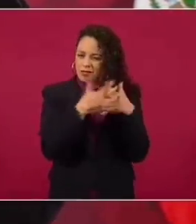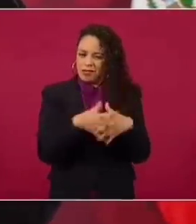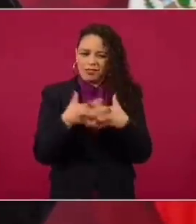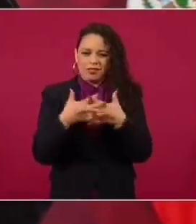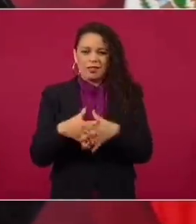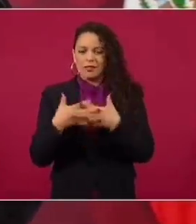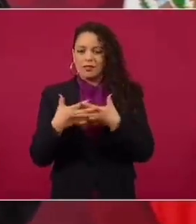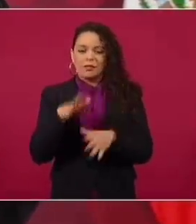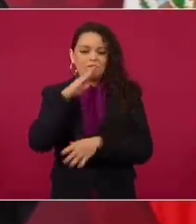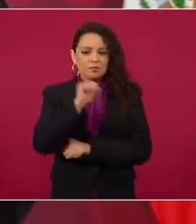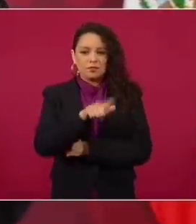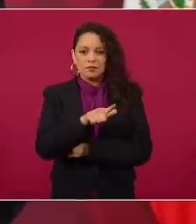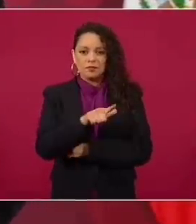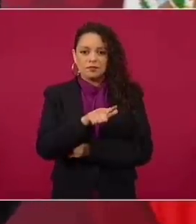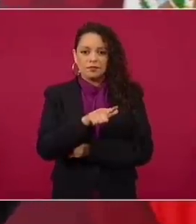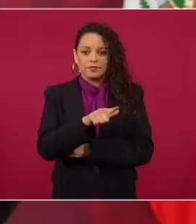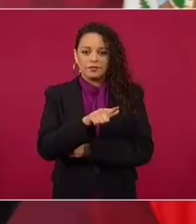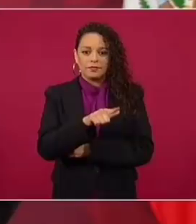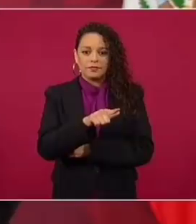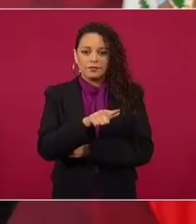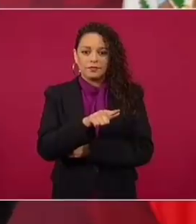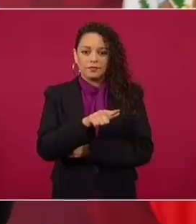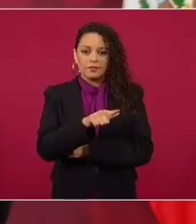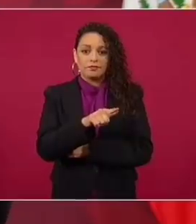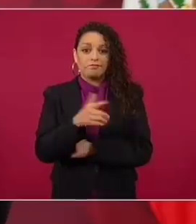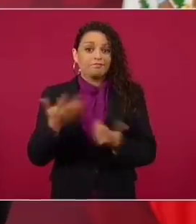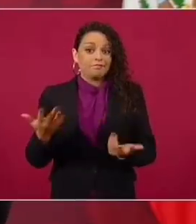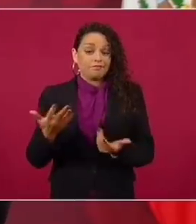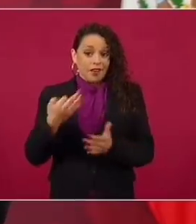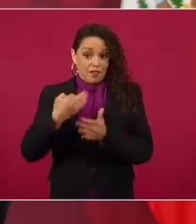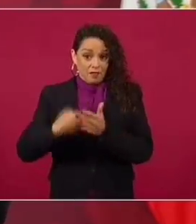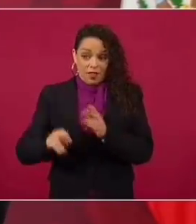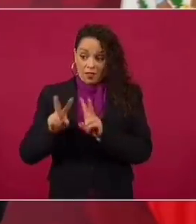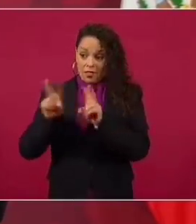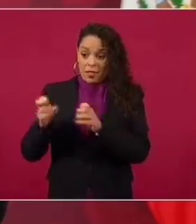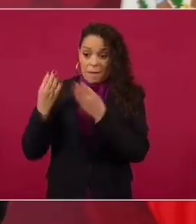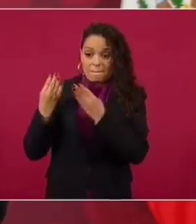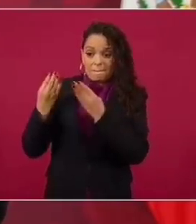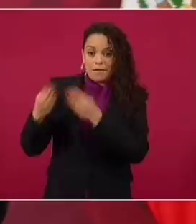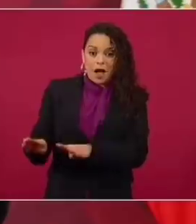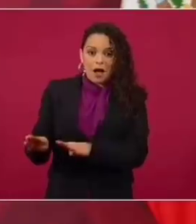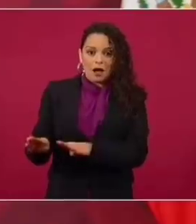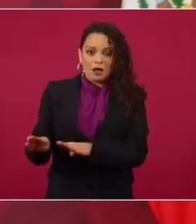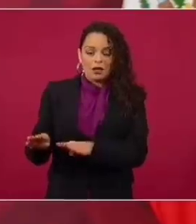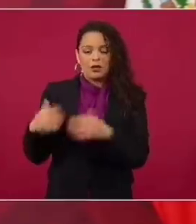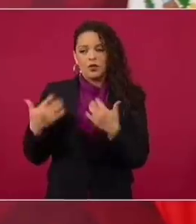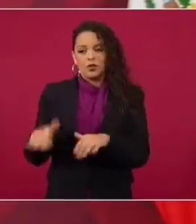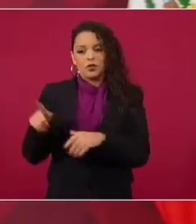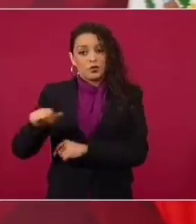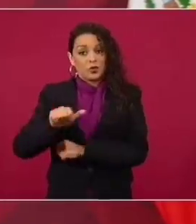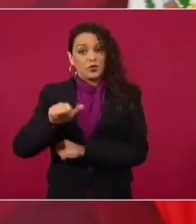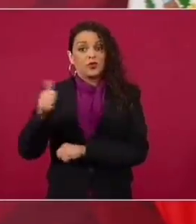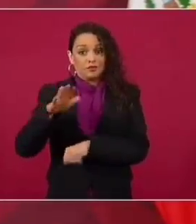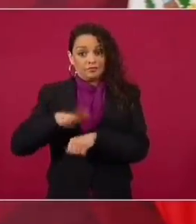Y no quiero hablar de los bancos, porque es otro capítulo.